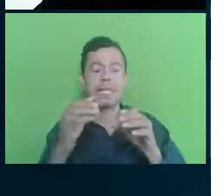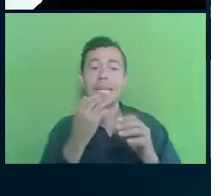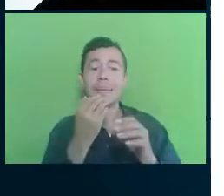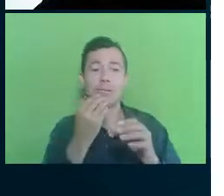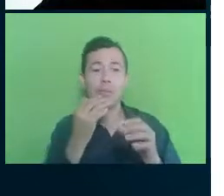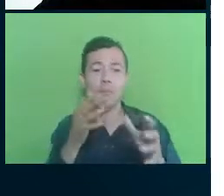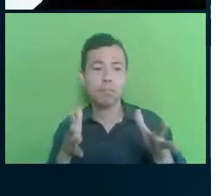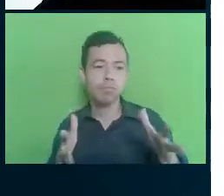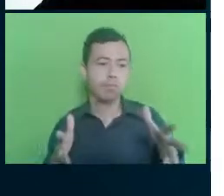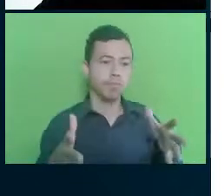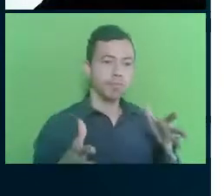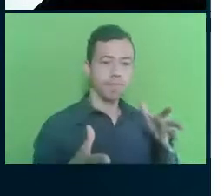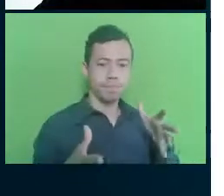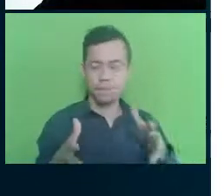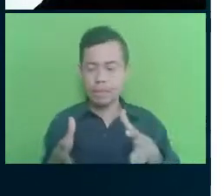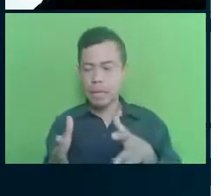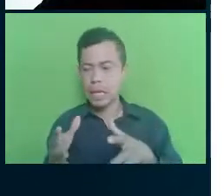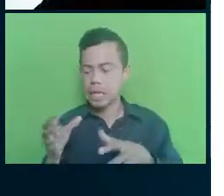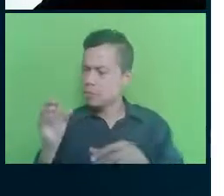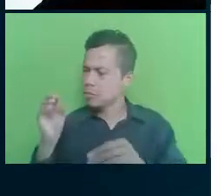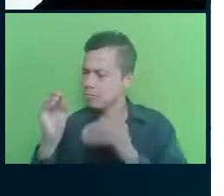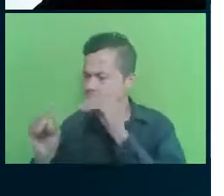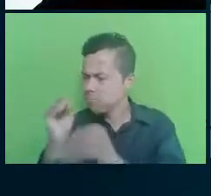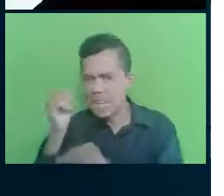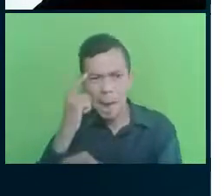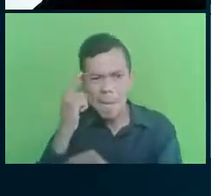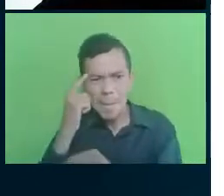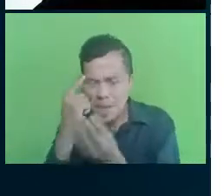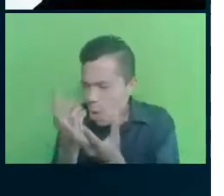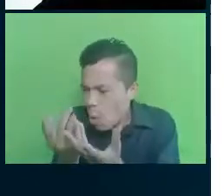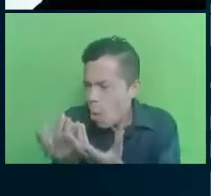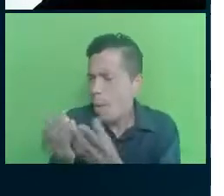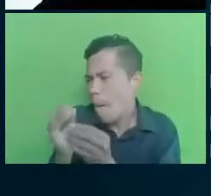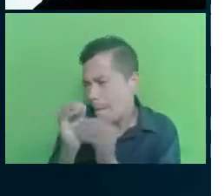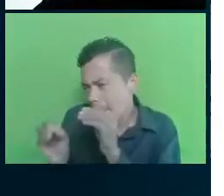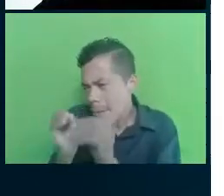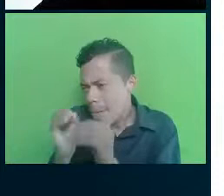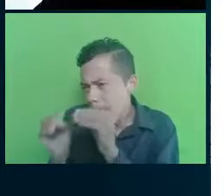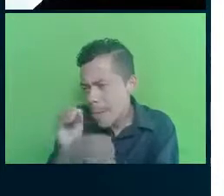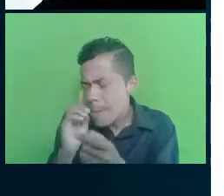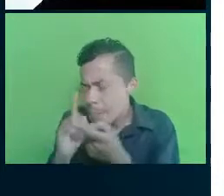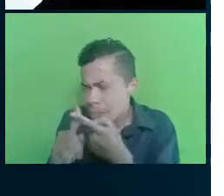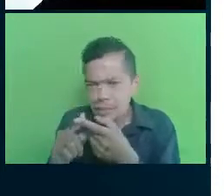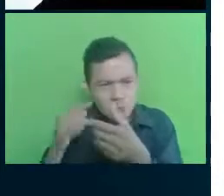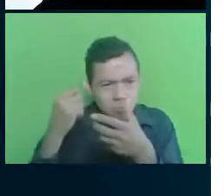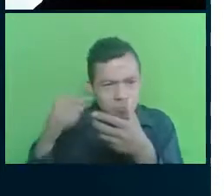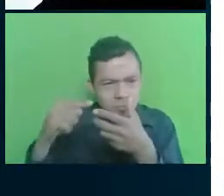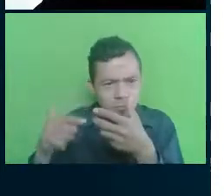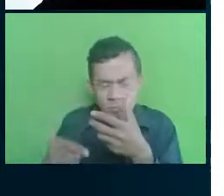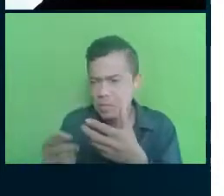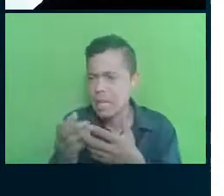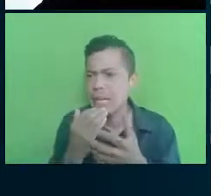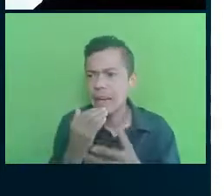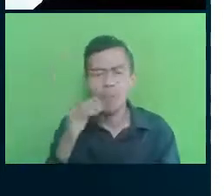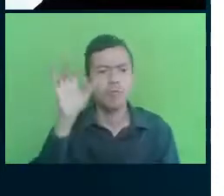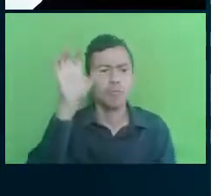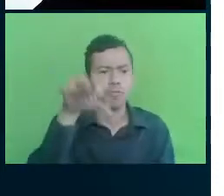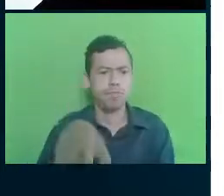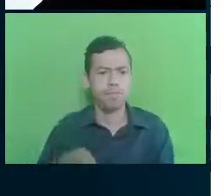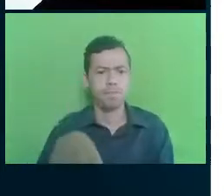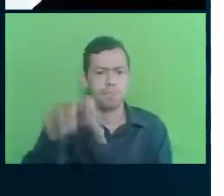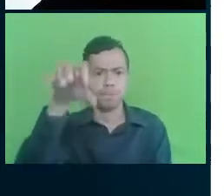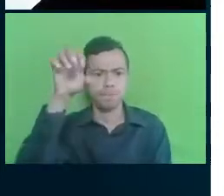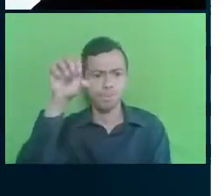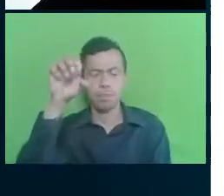máquinas. Cuando pensamos en inteligencia de máquinas, pensemos un poco en esas máquinas ensambladoras, en esas máquinas que al final